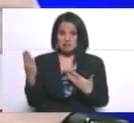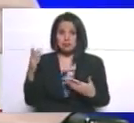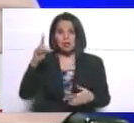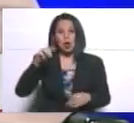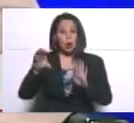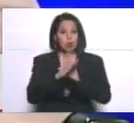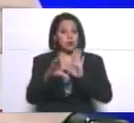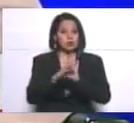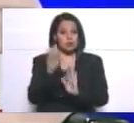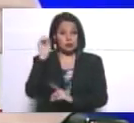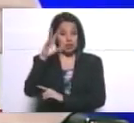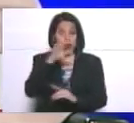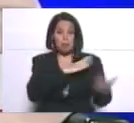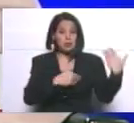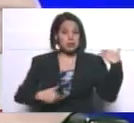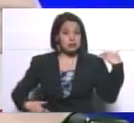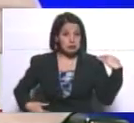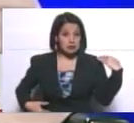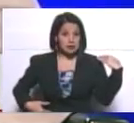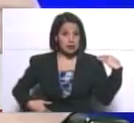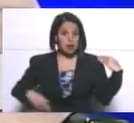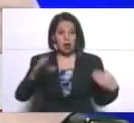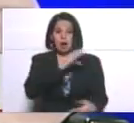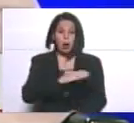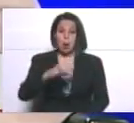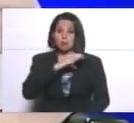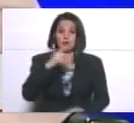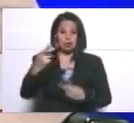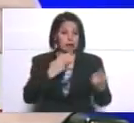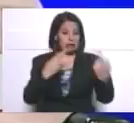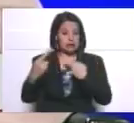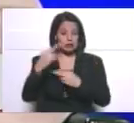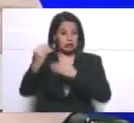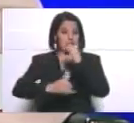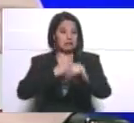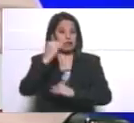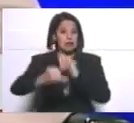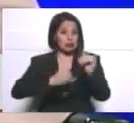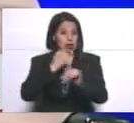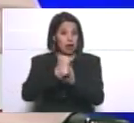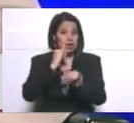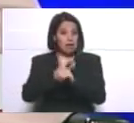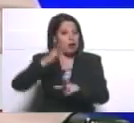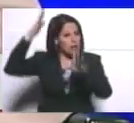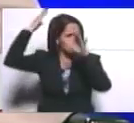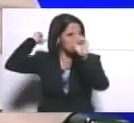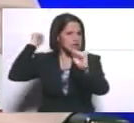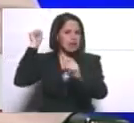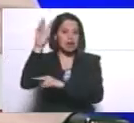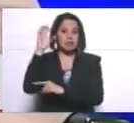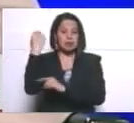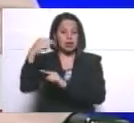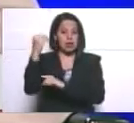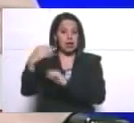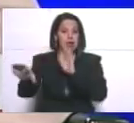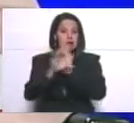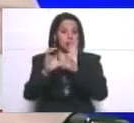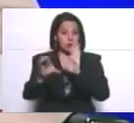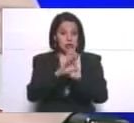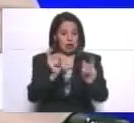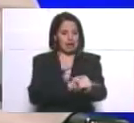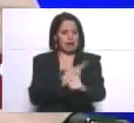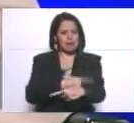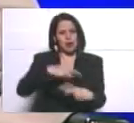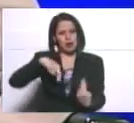constituyente, presidente de la Comisión de Relaciones Internacionales, el canciller de la Asamblea Constituyente, hermano en